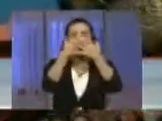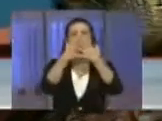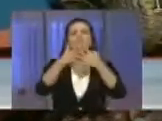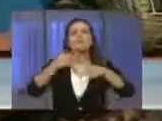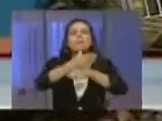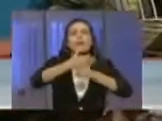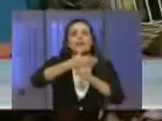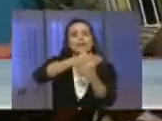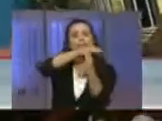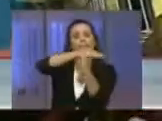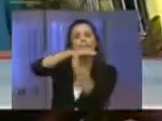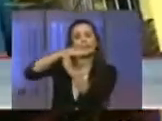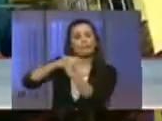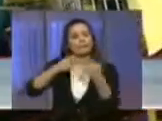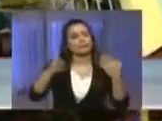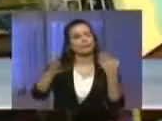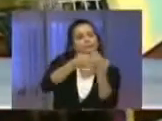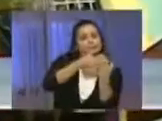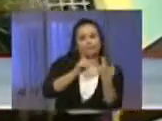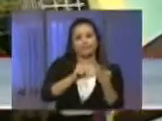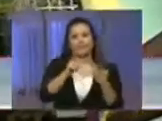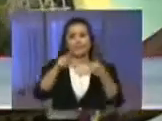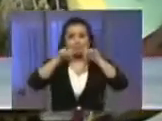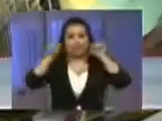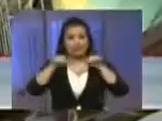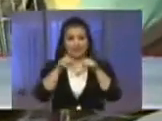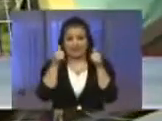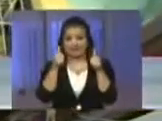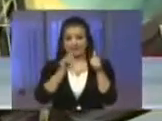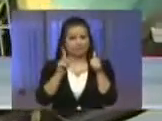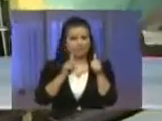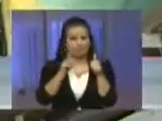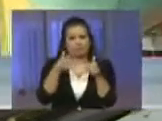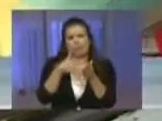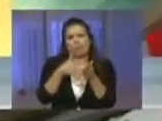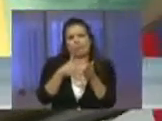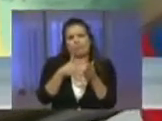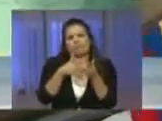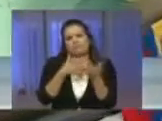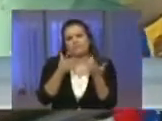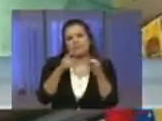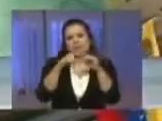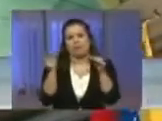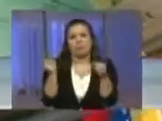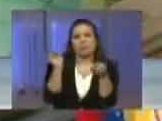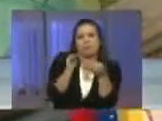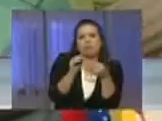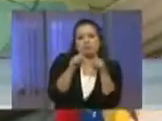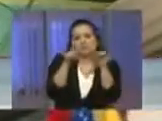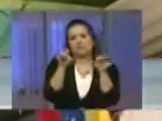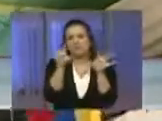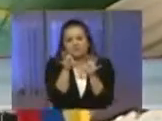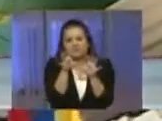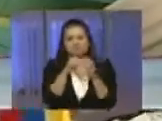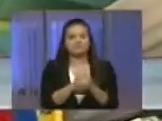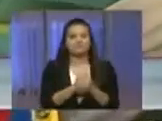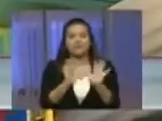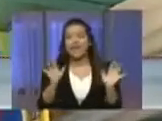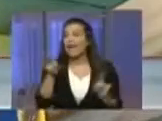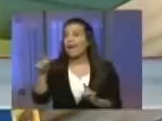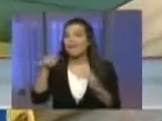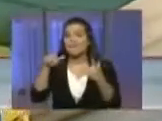una reja con tabla Y este gracias a esta misión barrio nuevo barrio tricolor me la damnificar